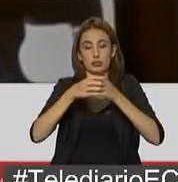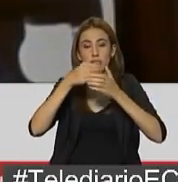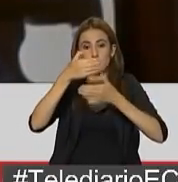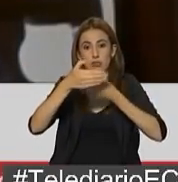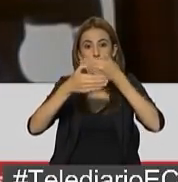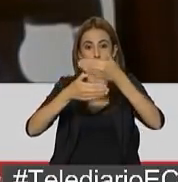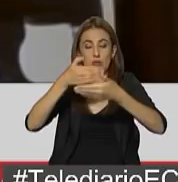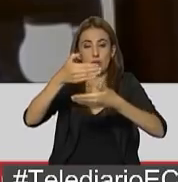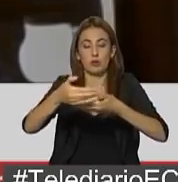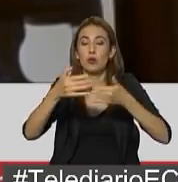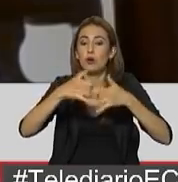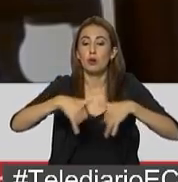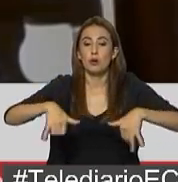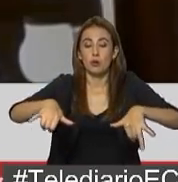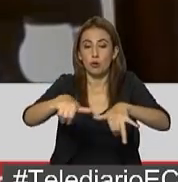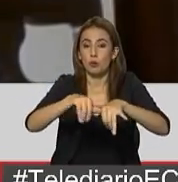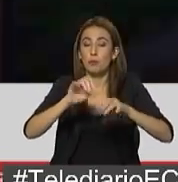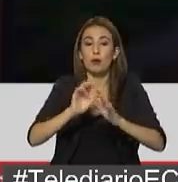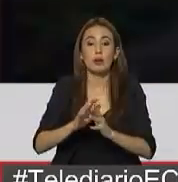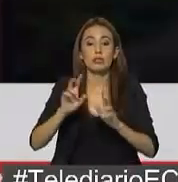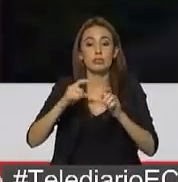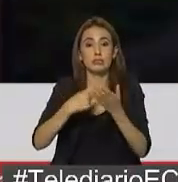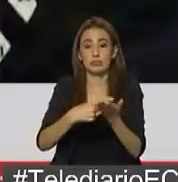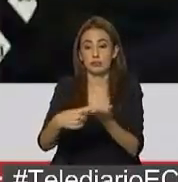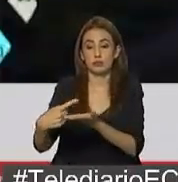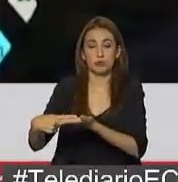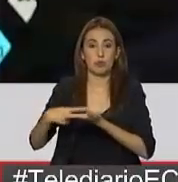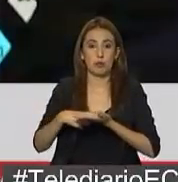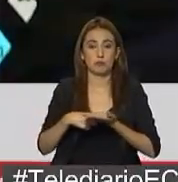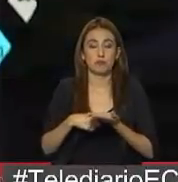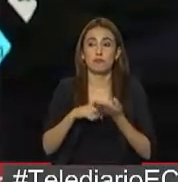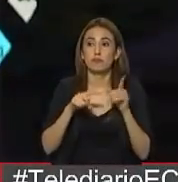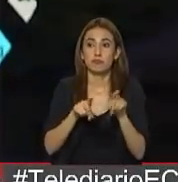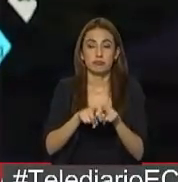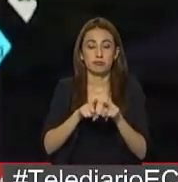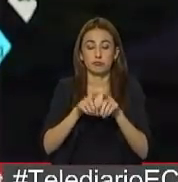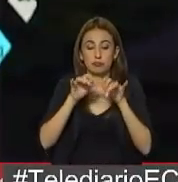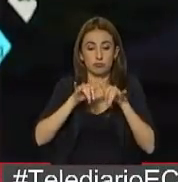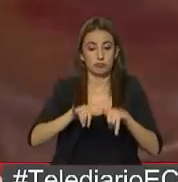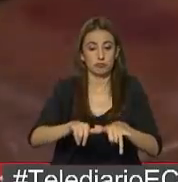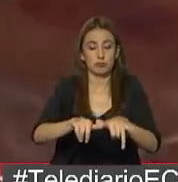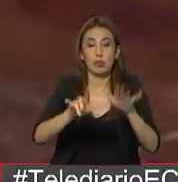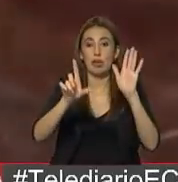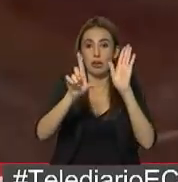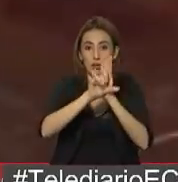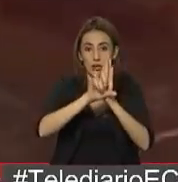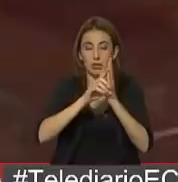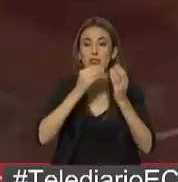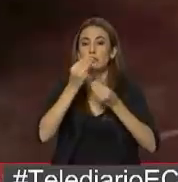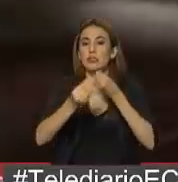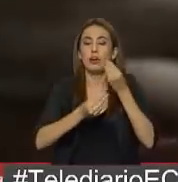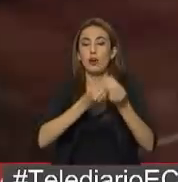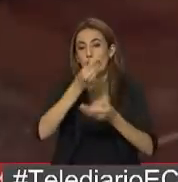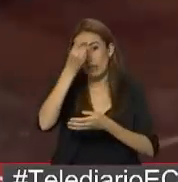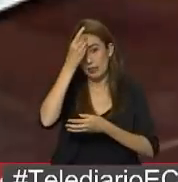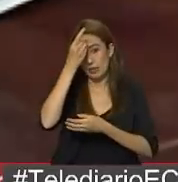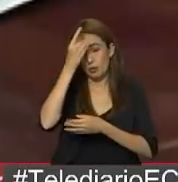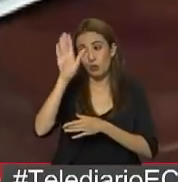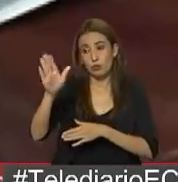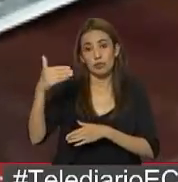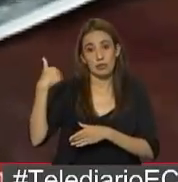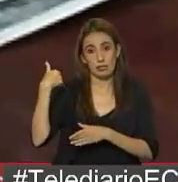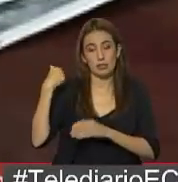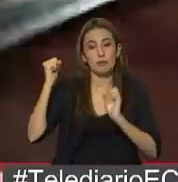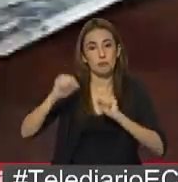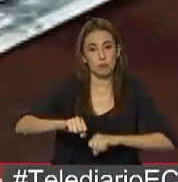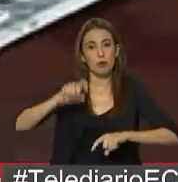esa coactiva y se sienta a la mesa como cualquier otro. De entrar en vigencia la ley de apoyo humanitario, el deudor podrá suscribir un acuerdo